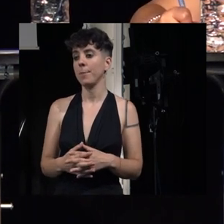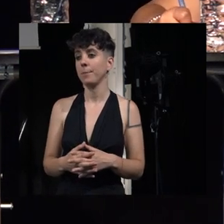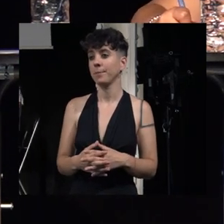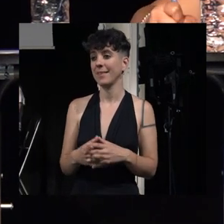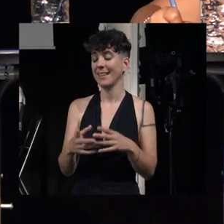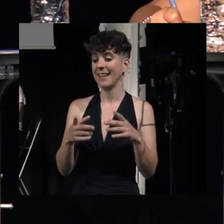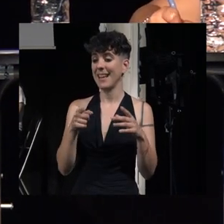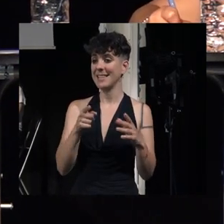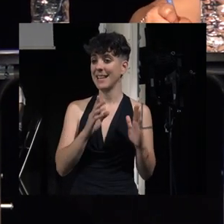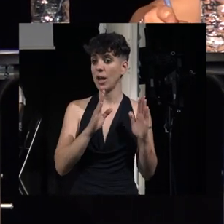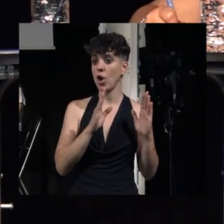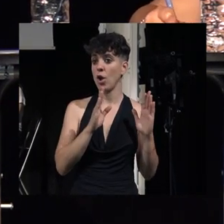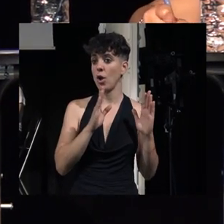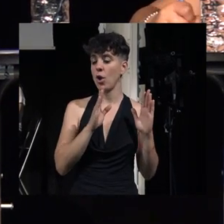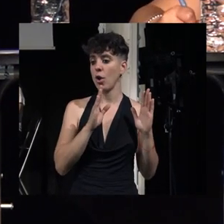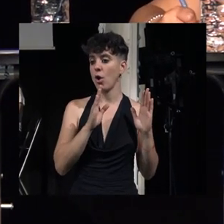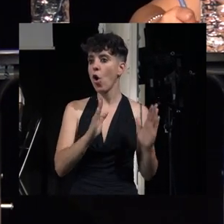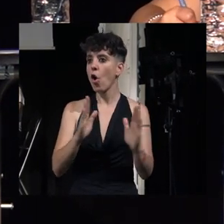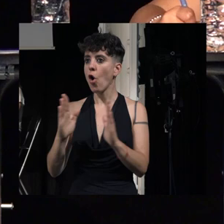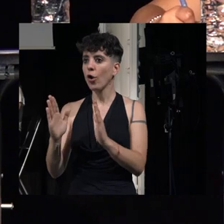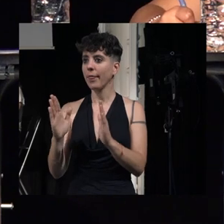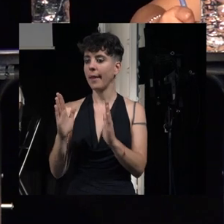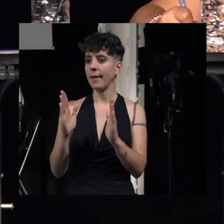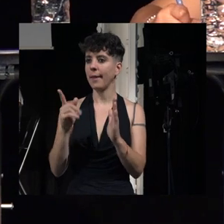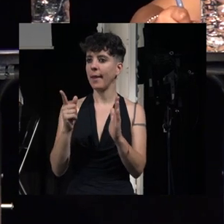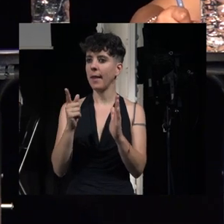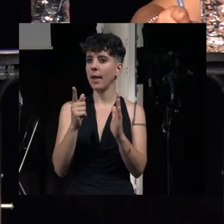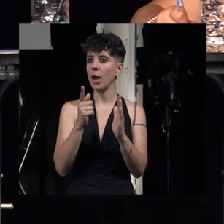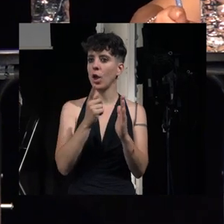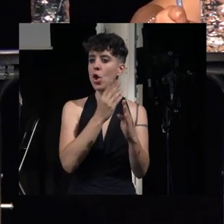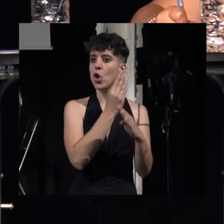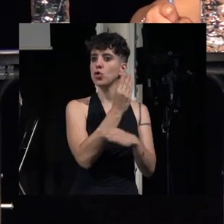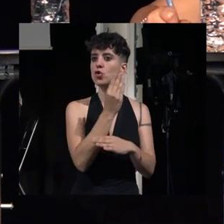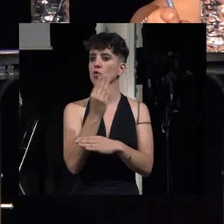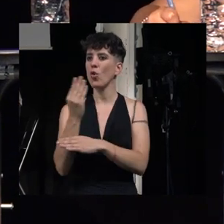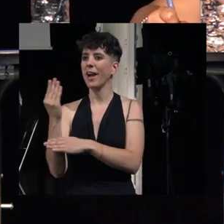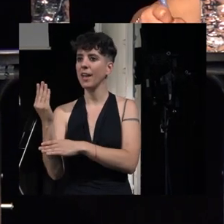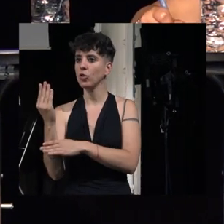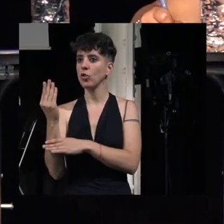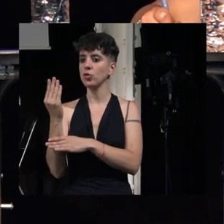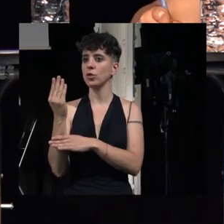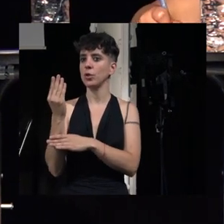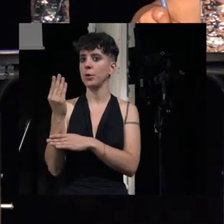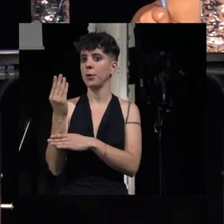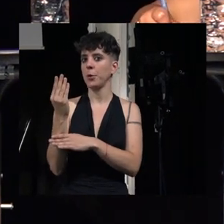ese orden de qué sujetos pueden acceder